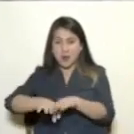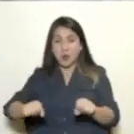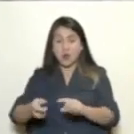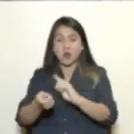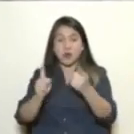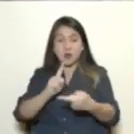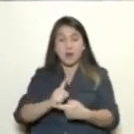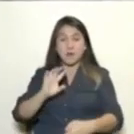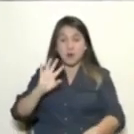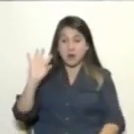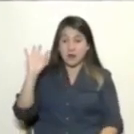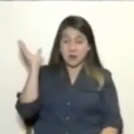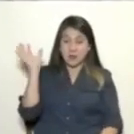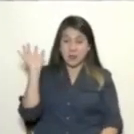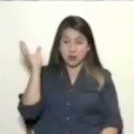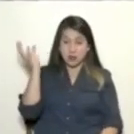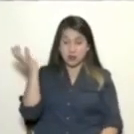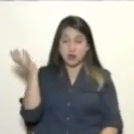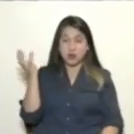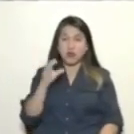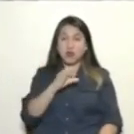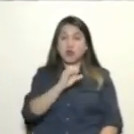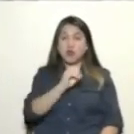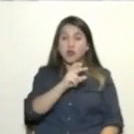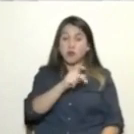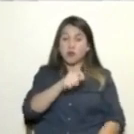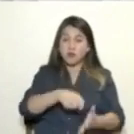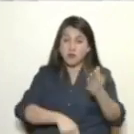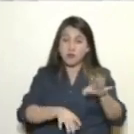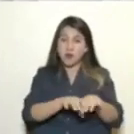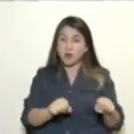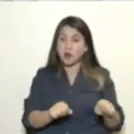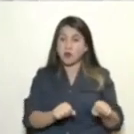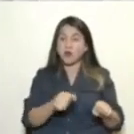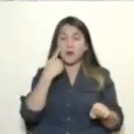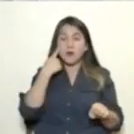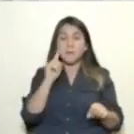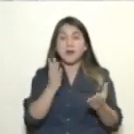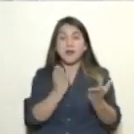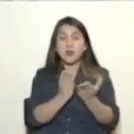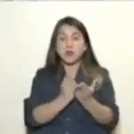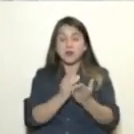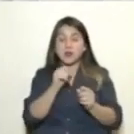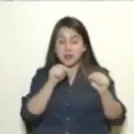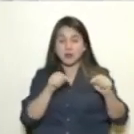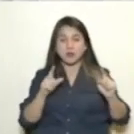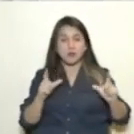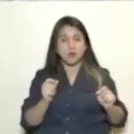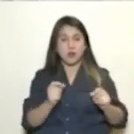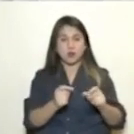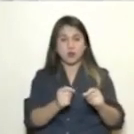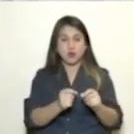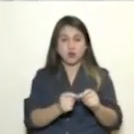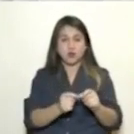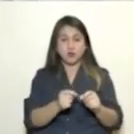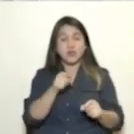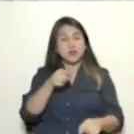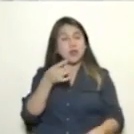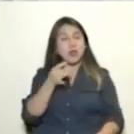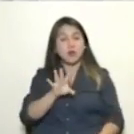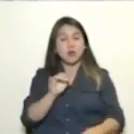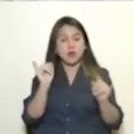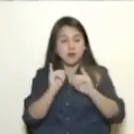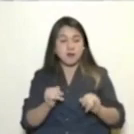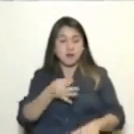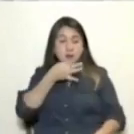sobre cambio climático, que hay una COP igual que firman este acuerdo para estudiar estos virus. Y eso me parece que es la única forma